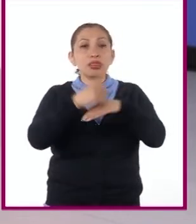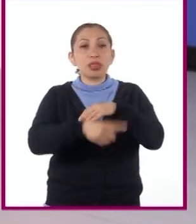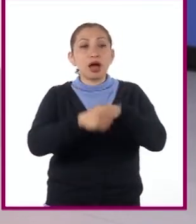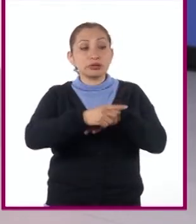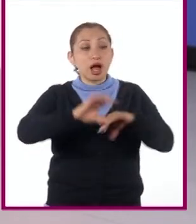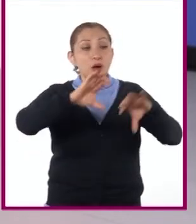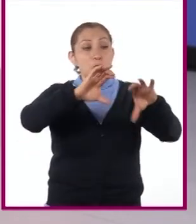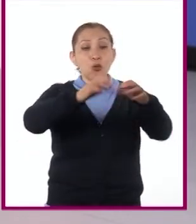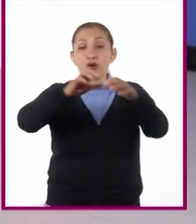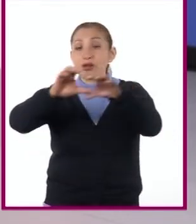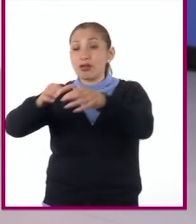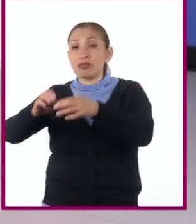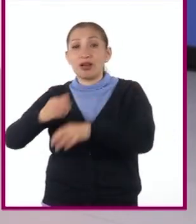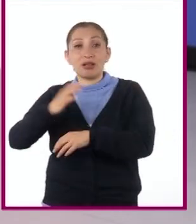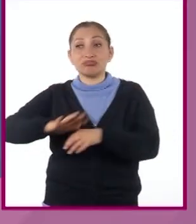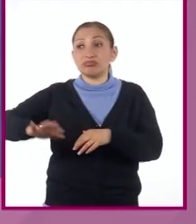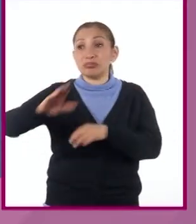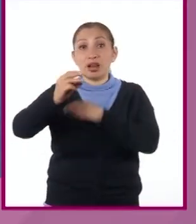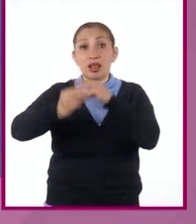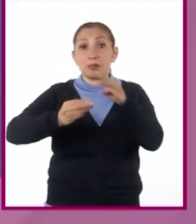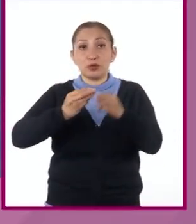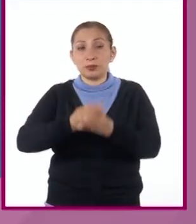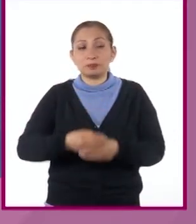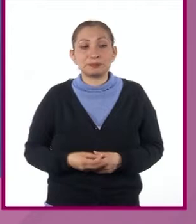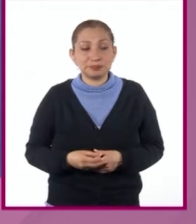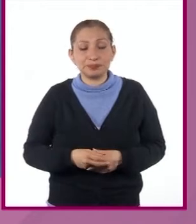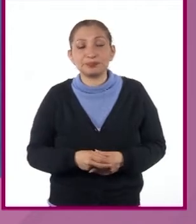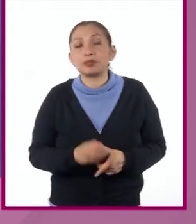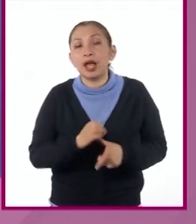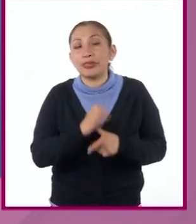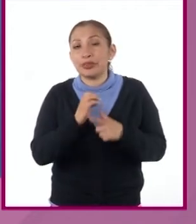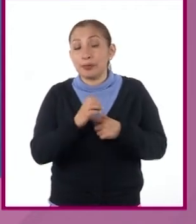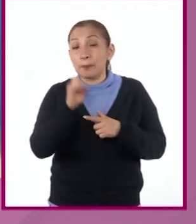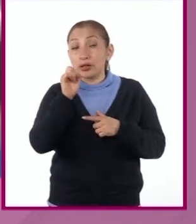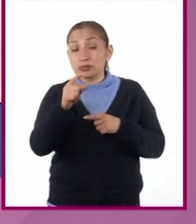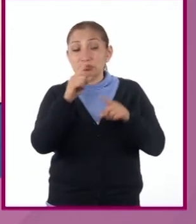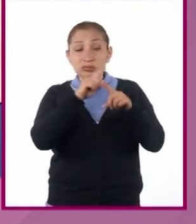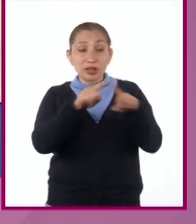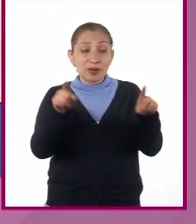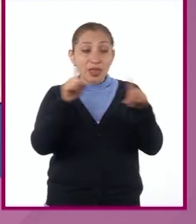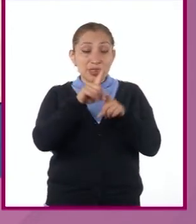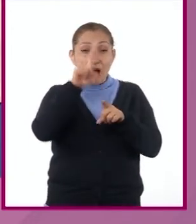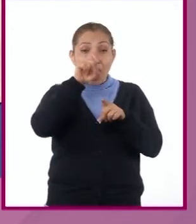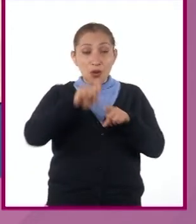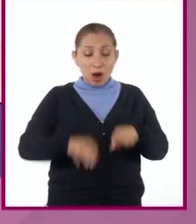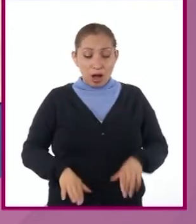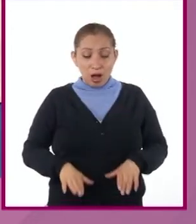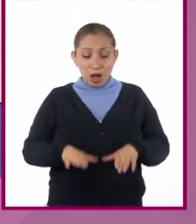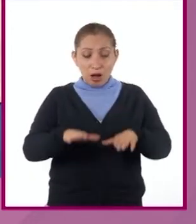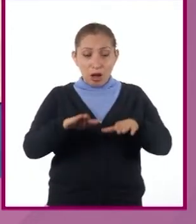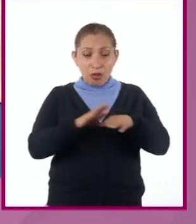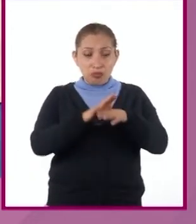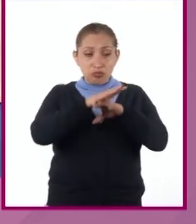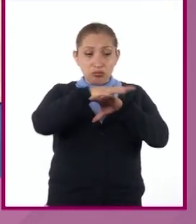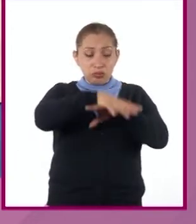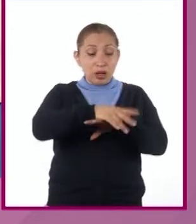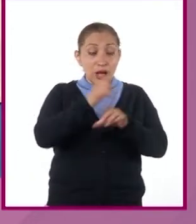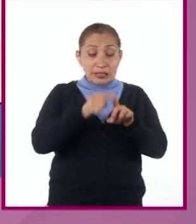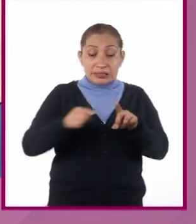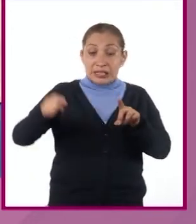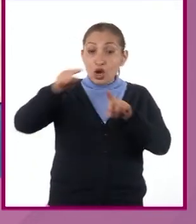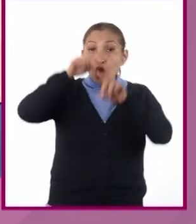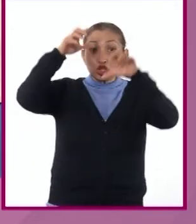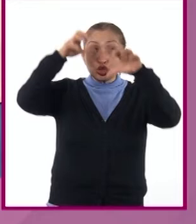diversas comunidades en todo el planeta. Asimismo, debido a la gran cantidad de agua que se precipita, se altera el ciclo